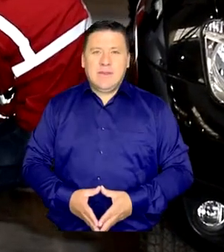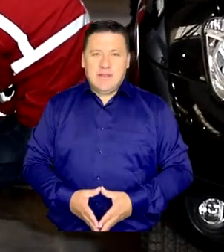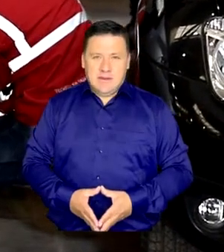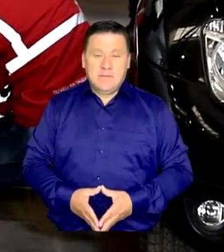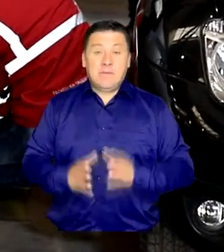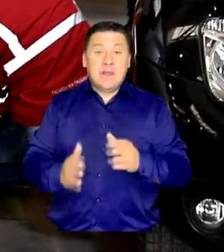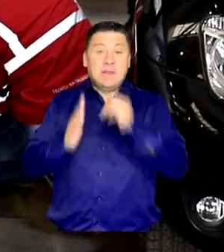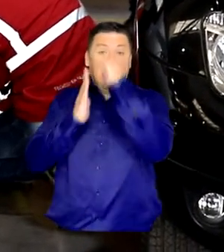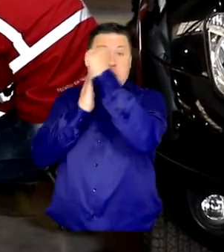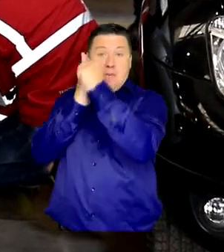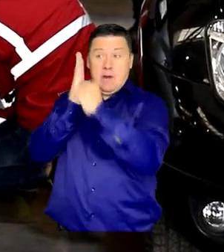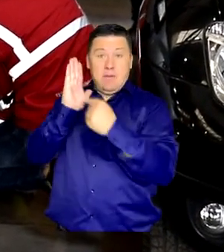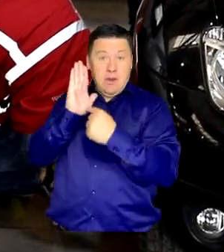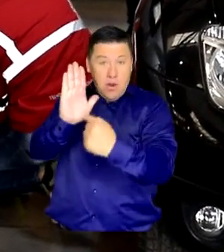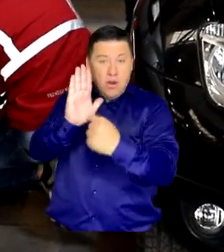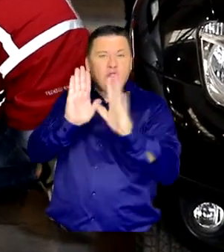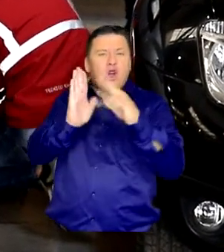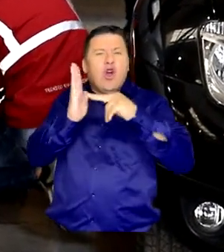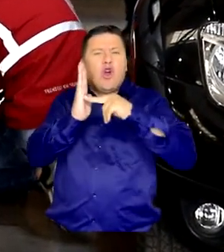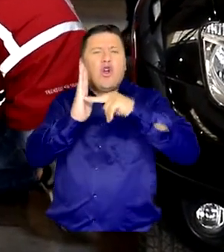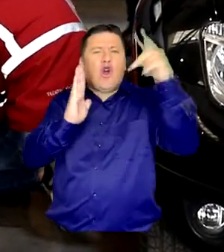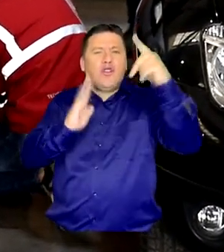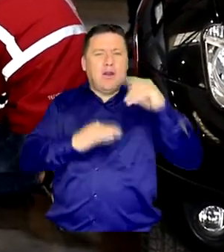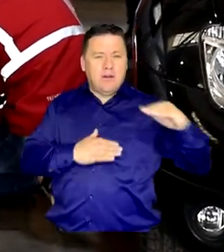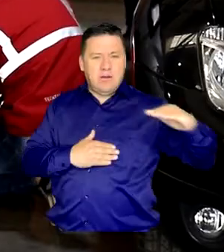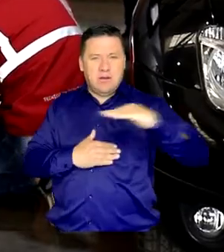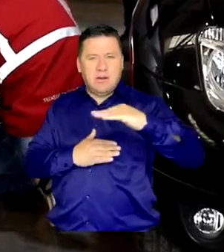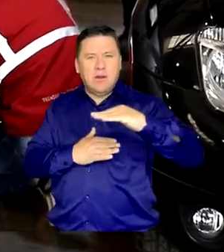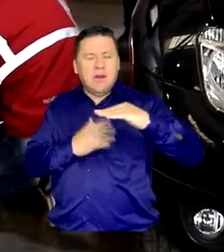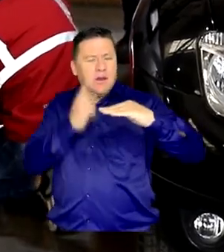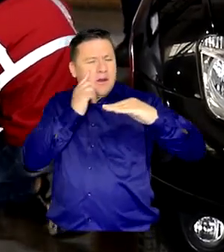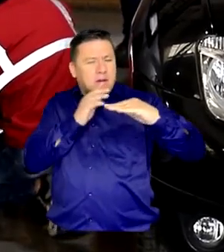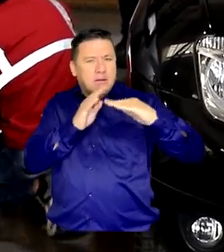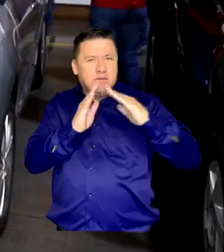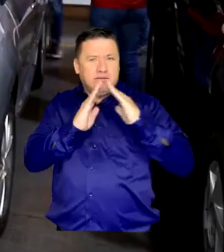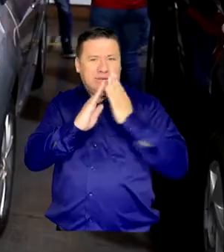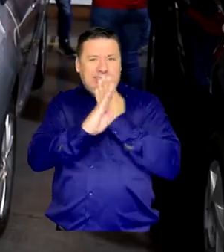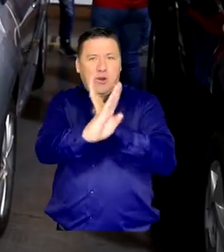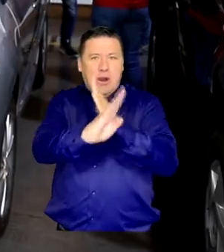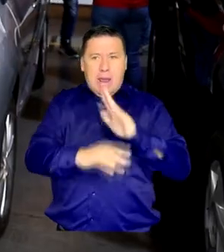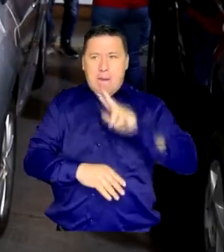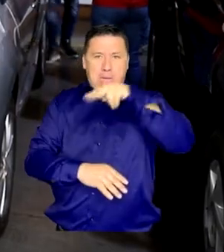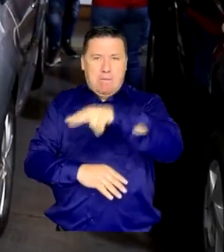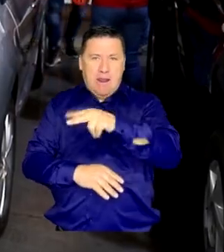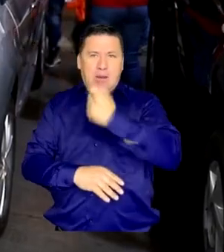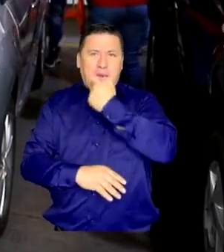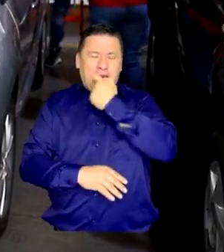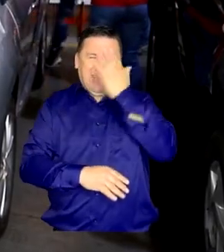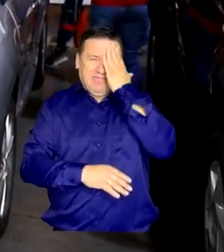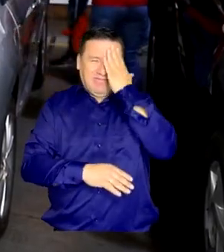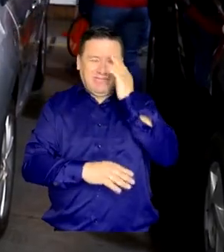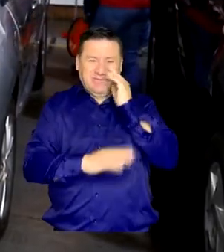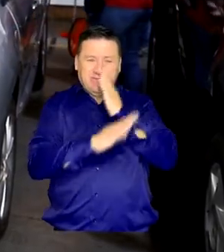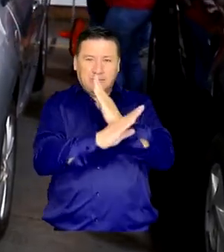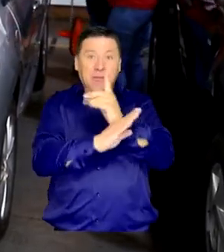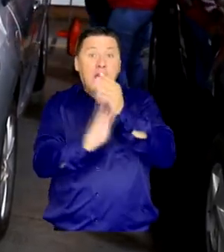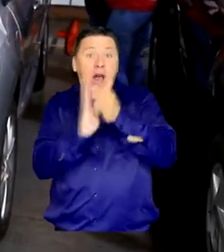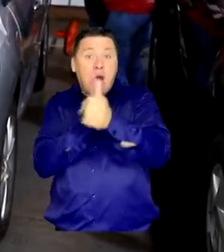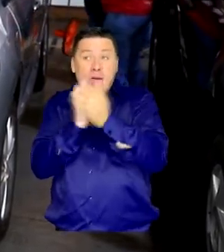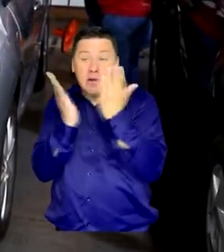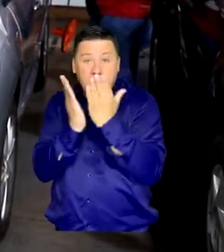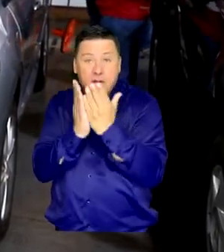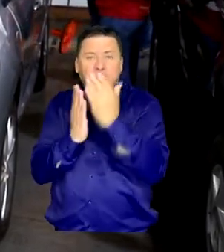Este programa es el técnico en control de movilidad, transporte y seguridad vial. En este programa ustedes podrán ver competencias